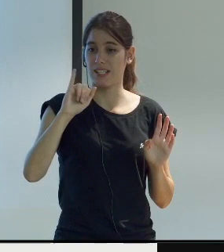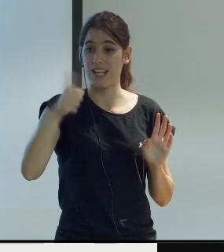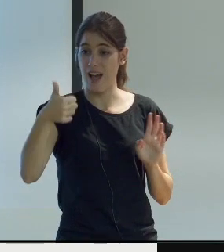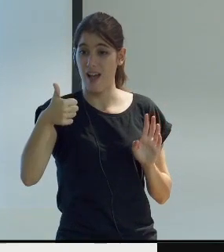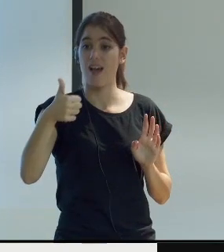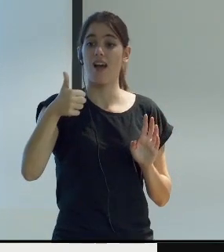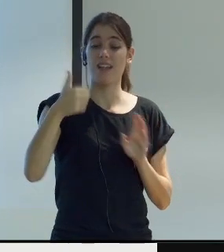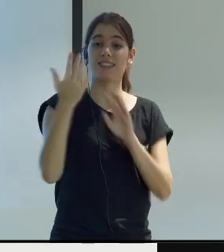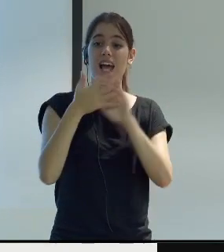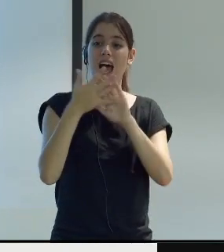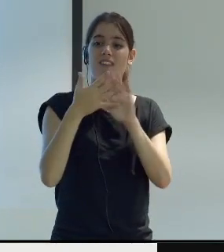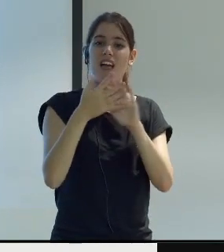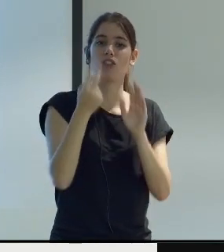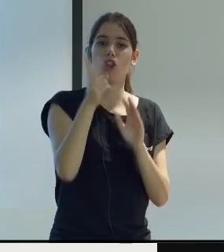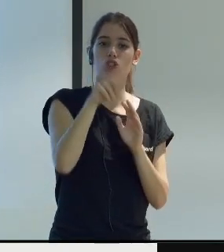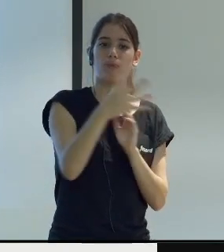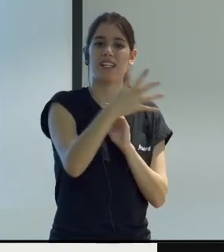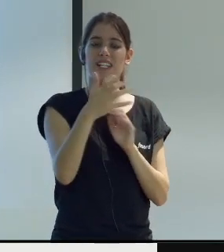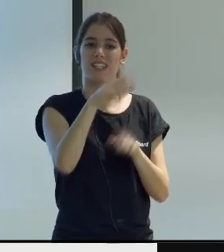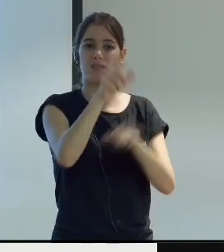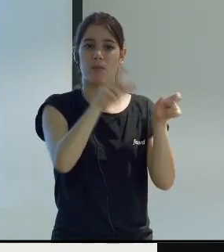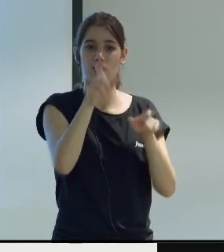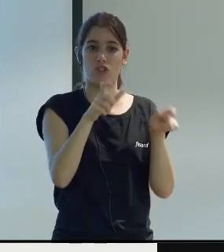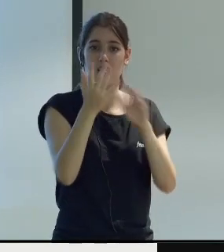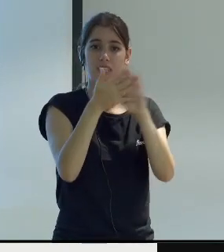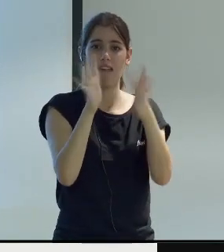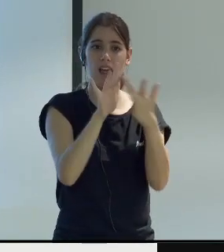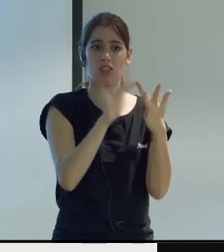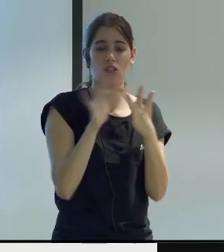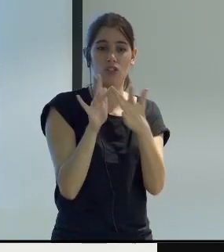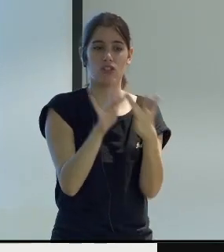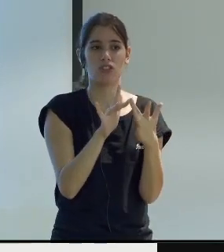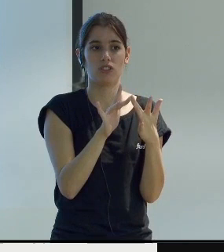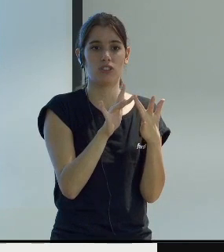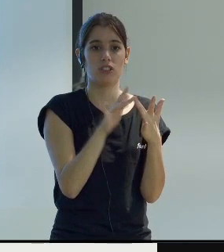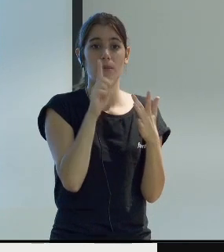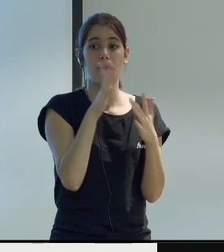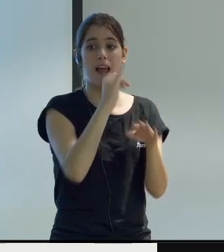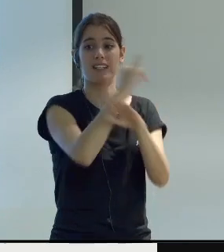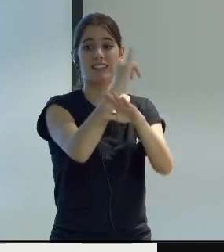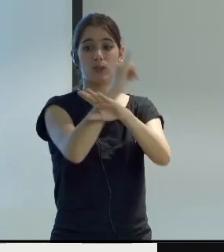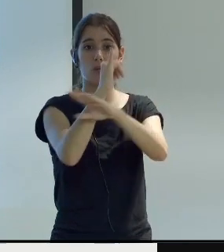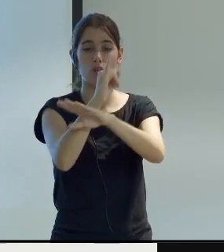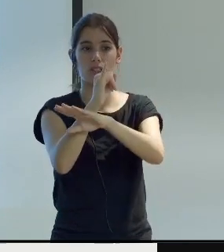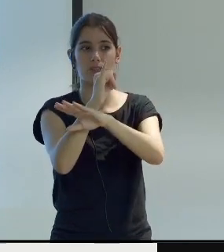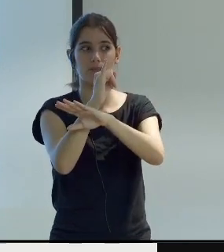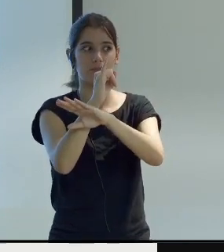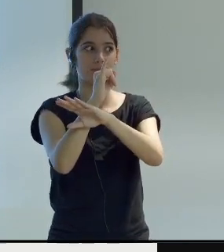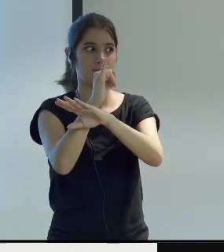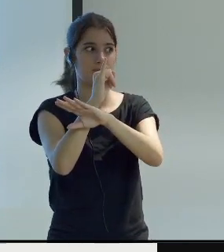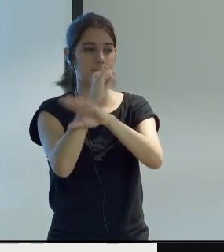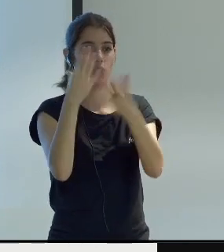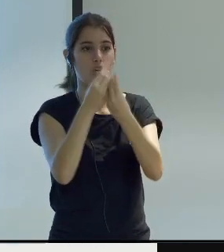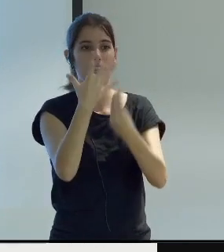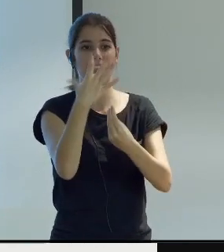hablando con 2.500 personas, hablando y son instituciones con